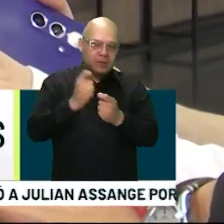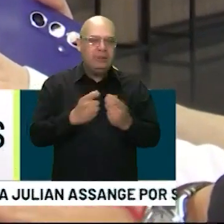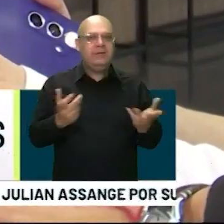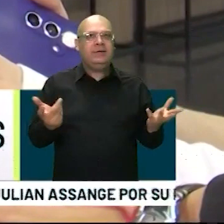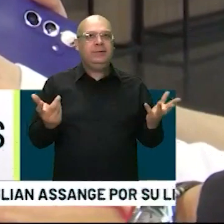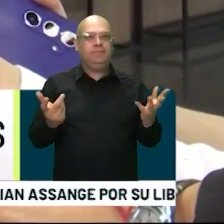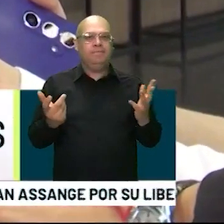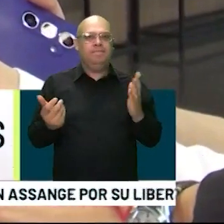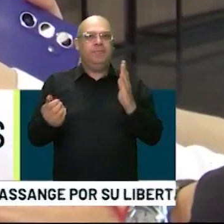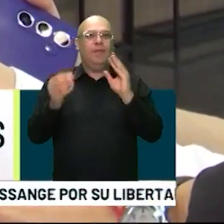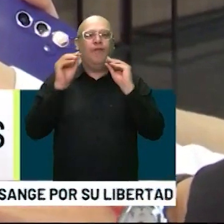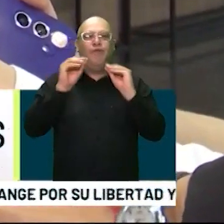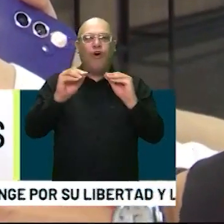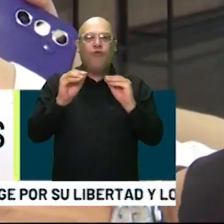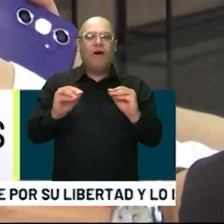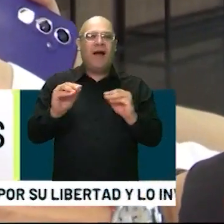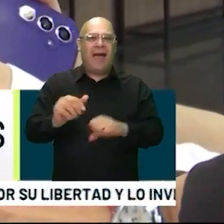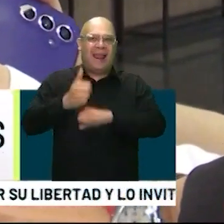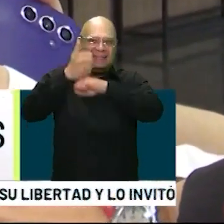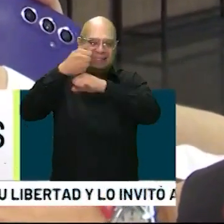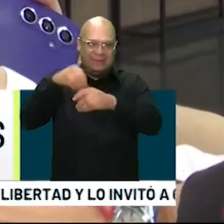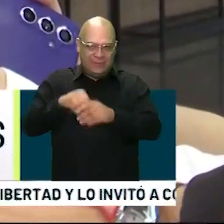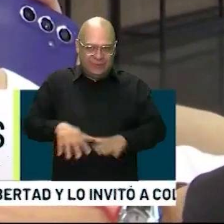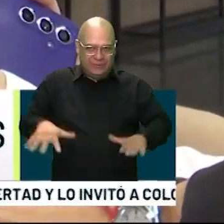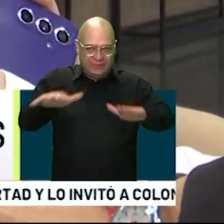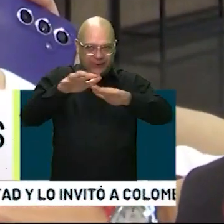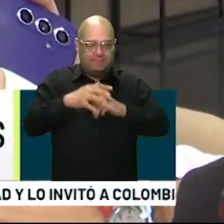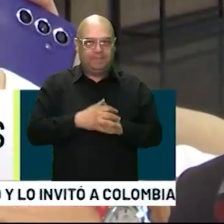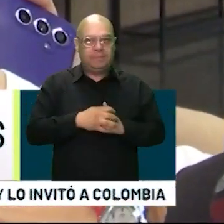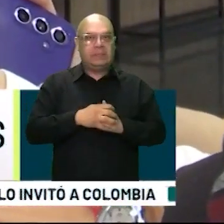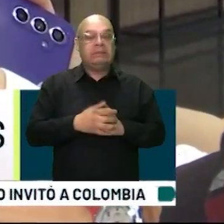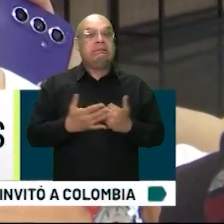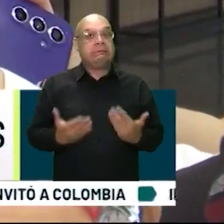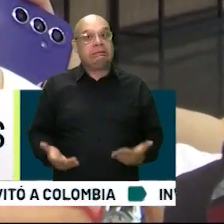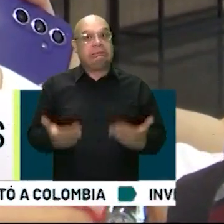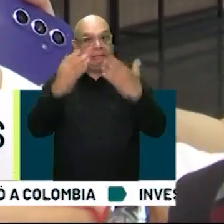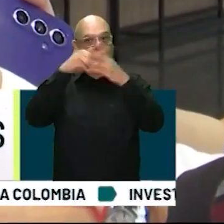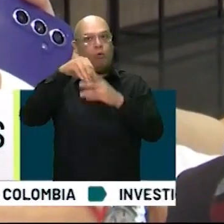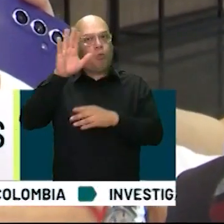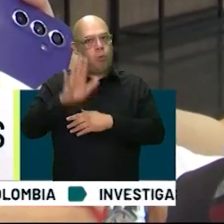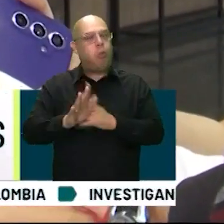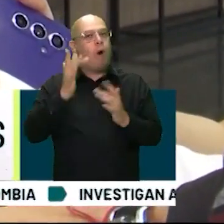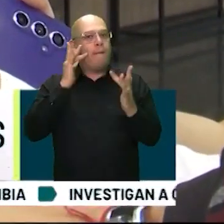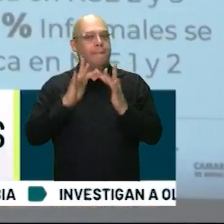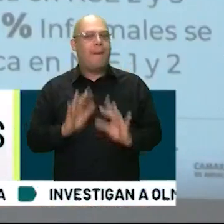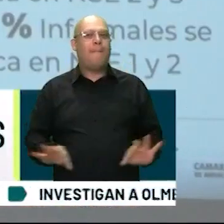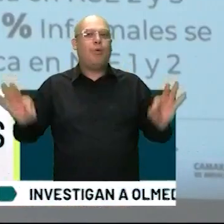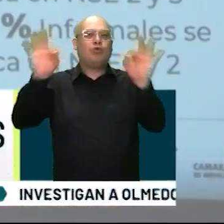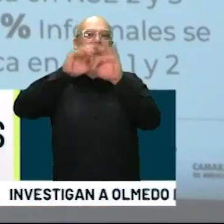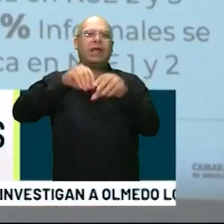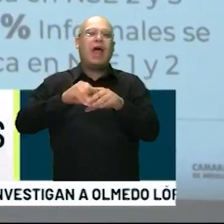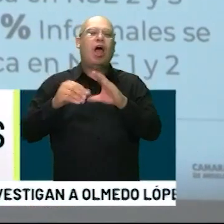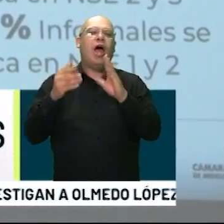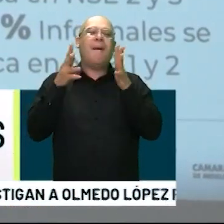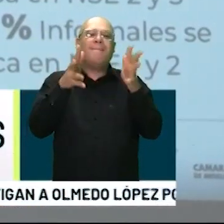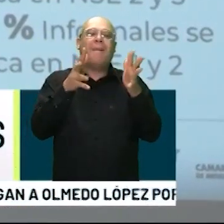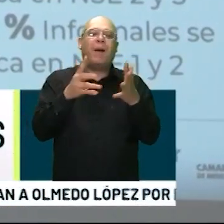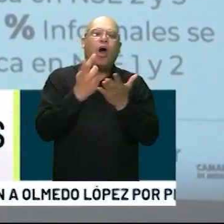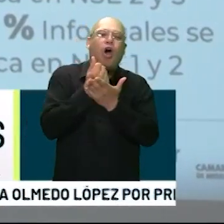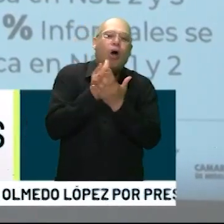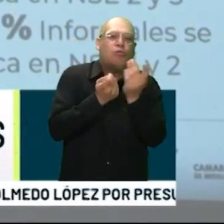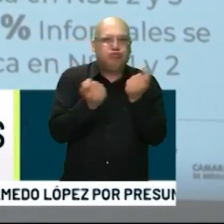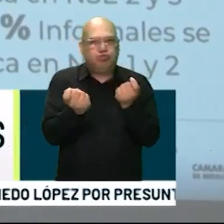habilidades gerenciales y que les permita también tener un aspecto muy importante en educación financiera en la caracterización